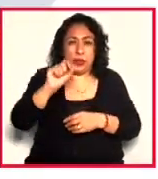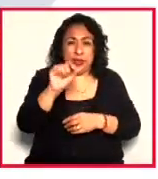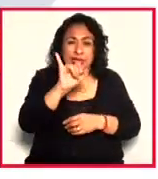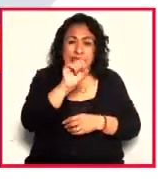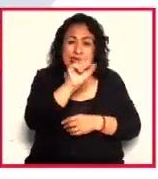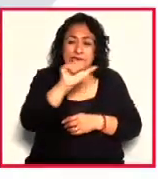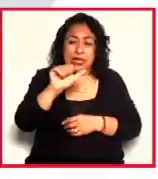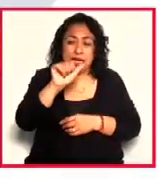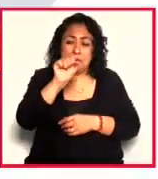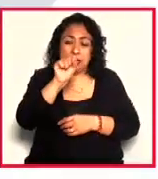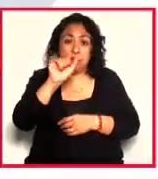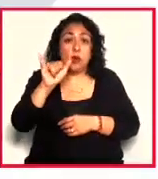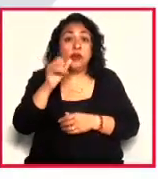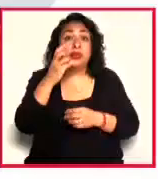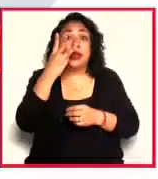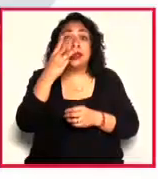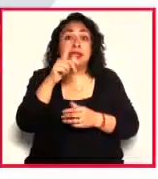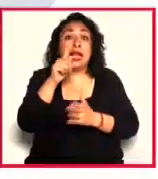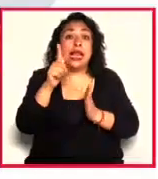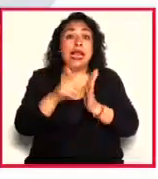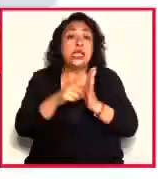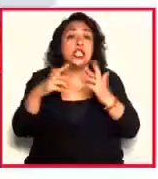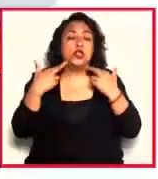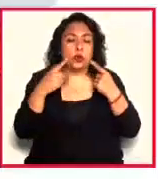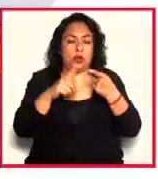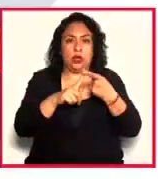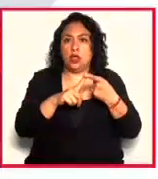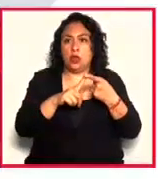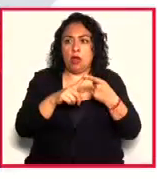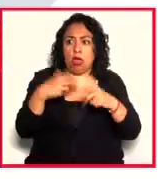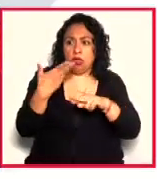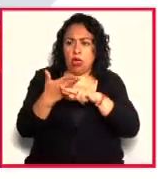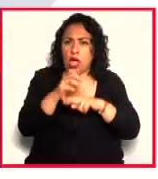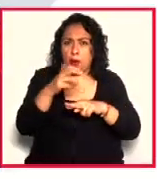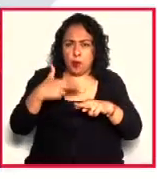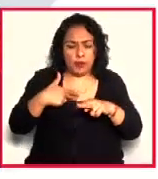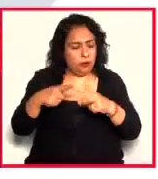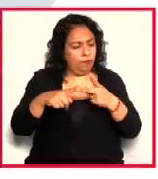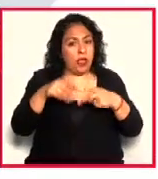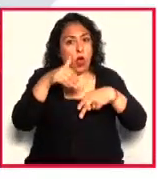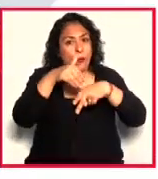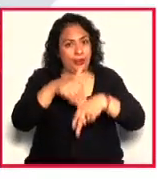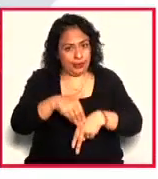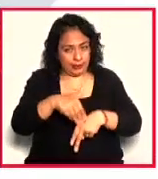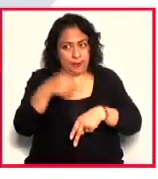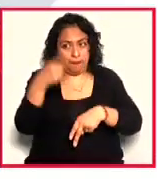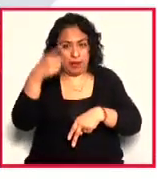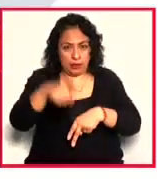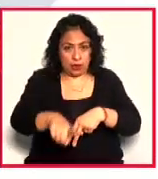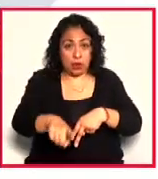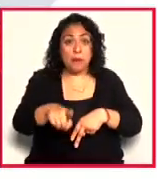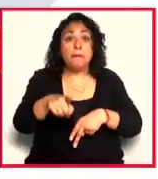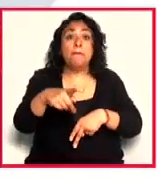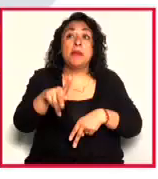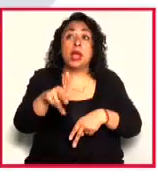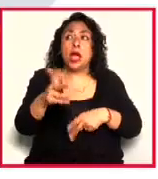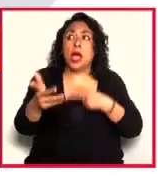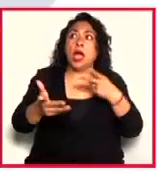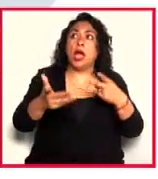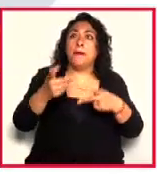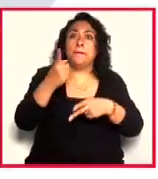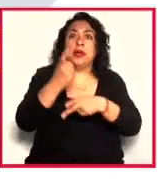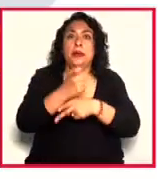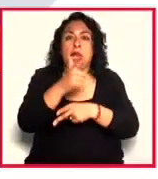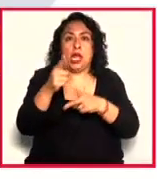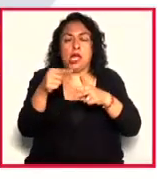robótica. 1. Los robots no harán daño a los seres humanos. 2. Deberán obedecer sus órdenes siempre y cuando éstas no entren en conflicto con la primera ley. Y